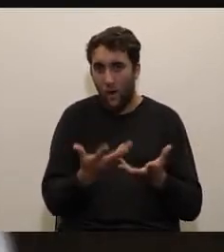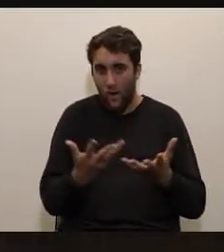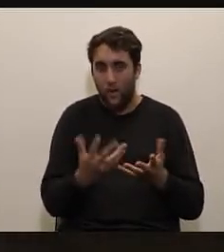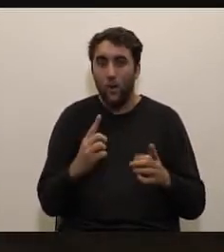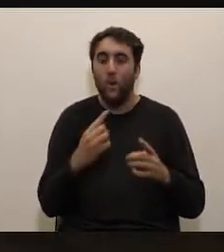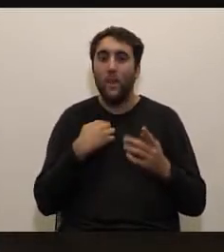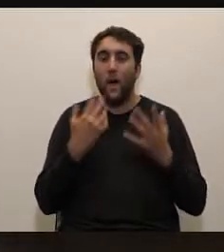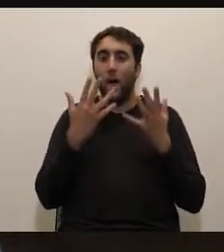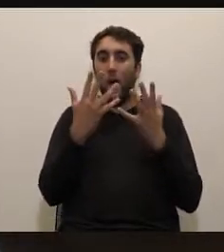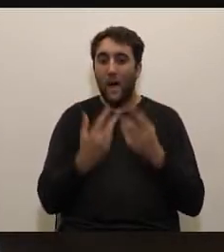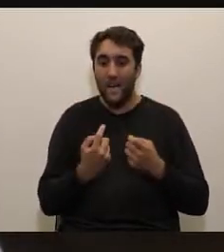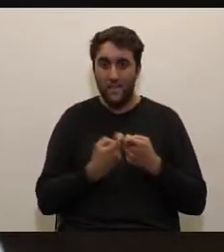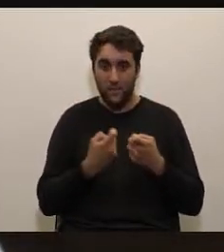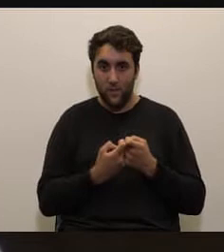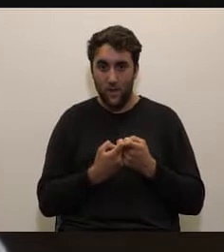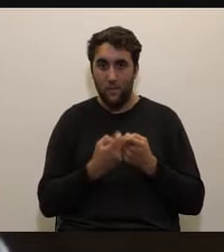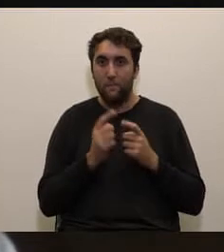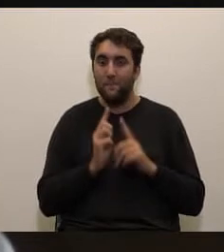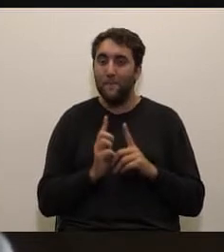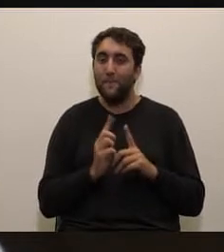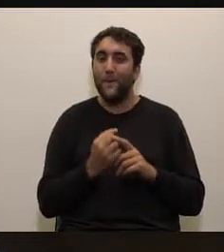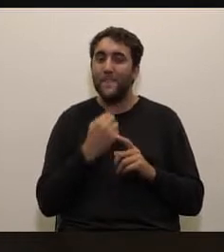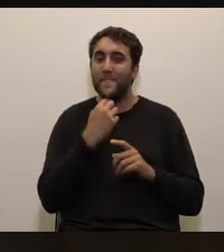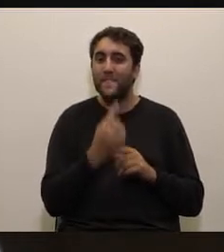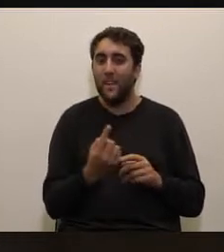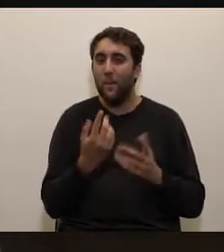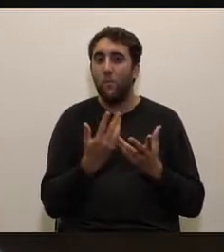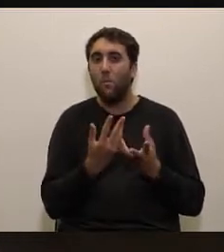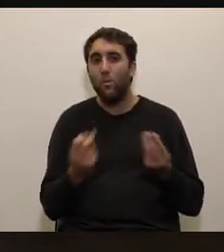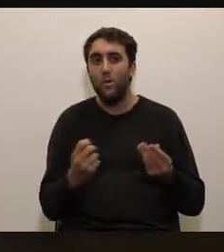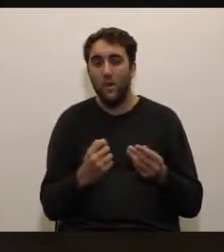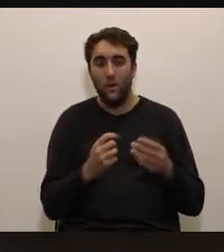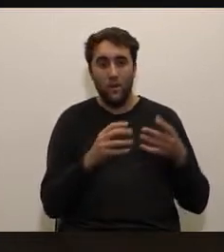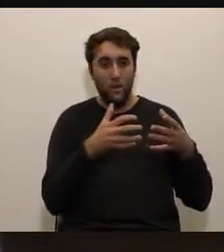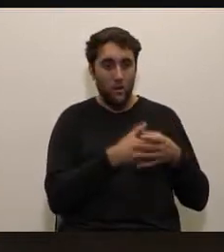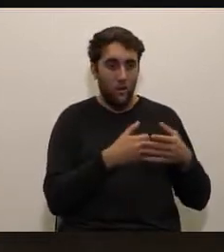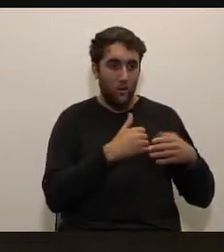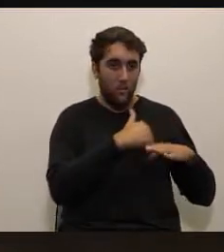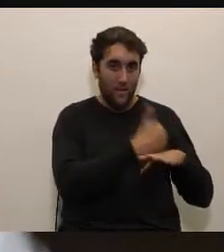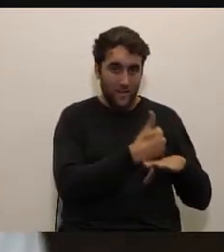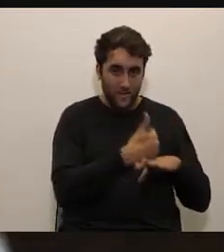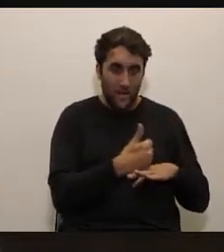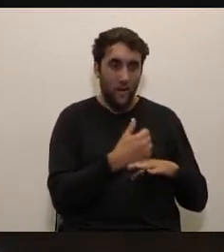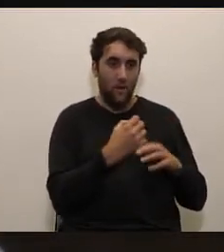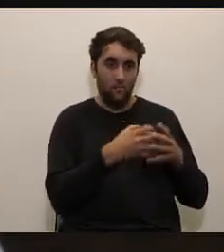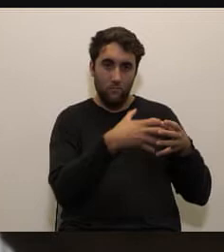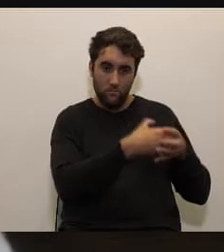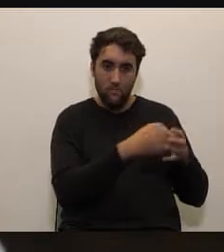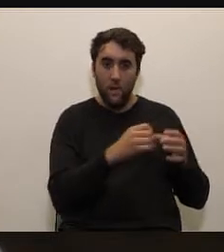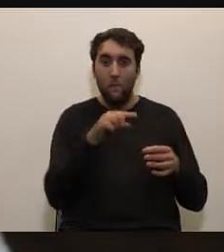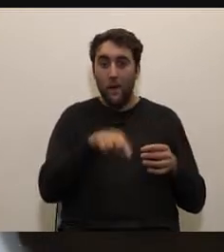organización, que tiene que ver con esa eficiencia en la multiplicación. De vuelta, creo que Florencia lo dijo en la intervención